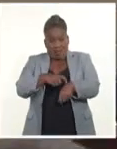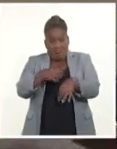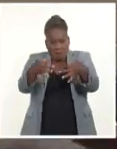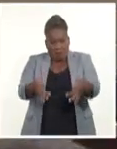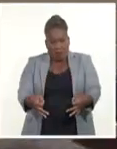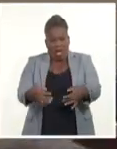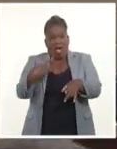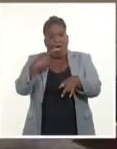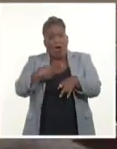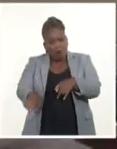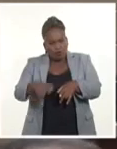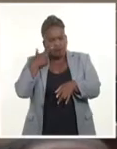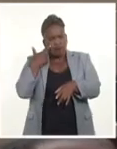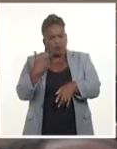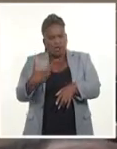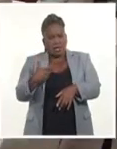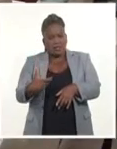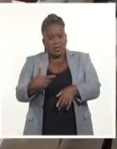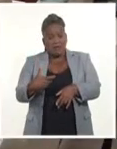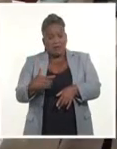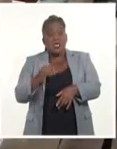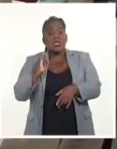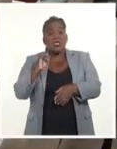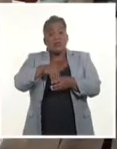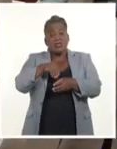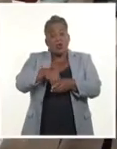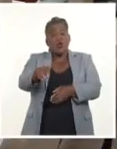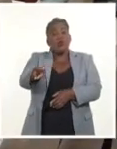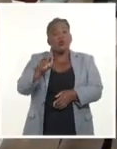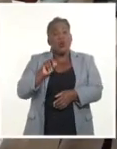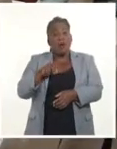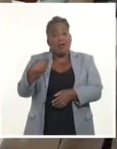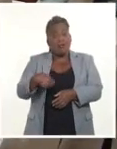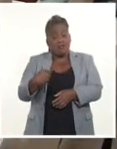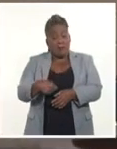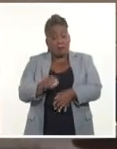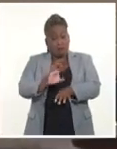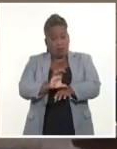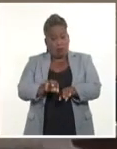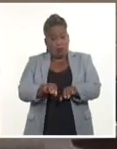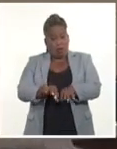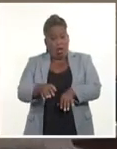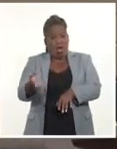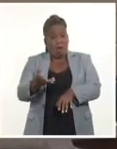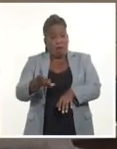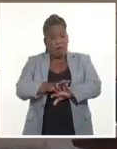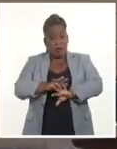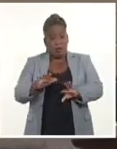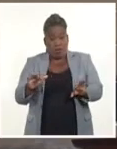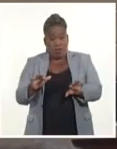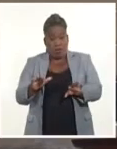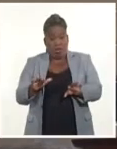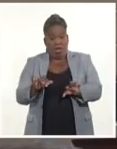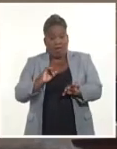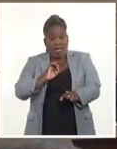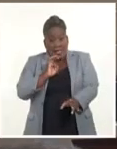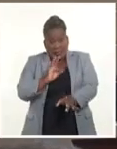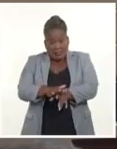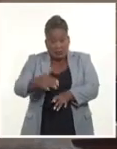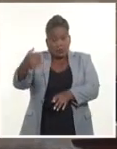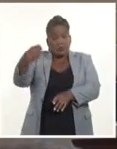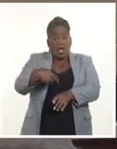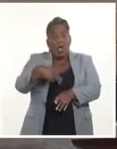que en nuestra opinión hay que tener en cuenta es que las nuevas inversiones que se hagan tienen que tener un nivel alto de automatización, que permitan ya, desde que se introducen en el país,